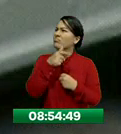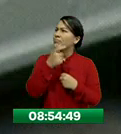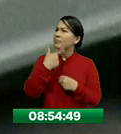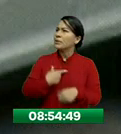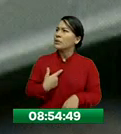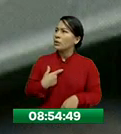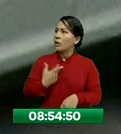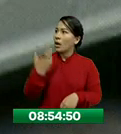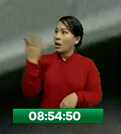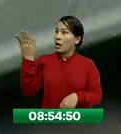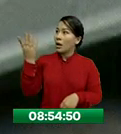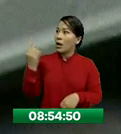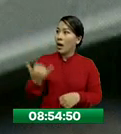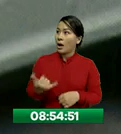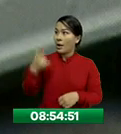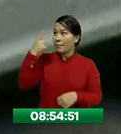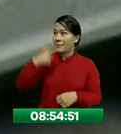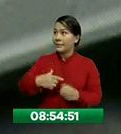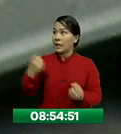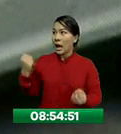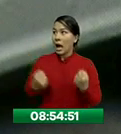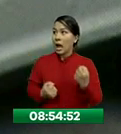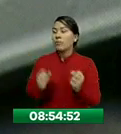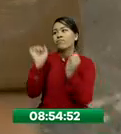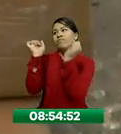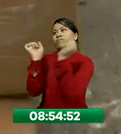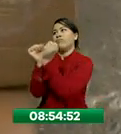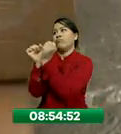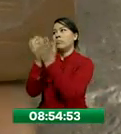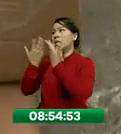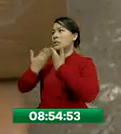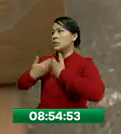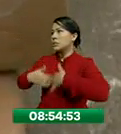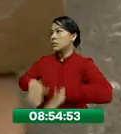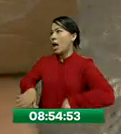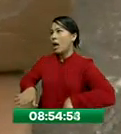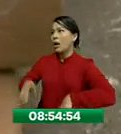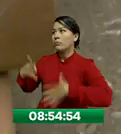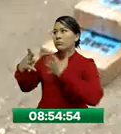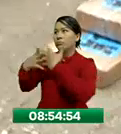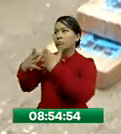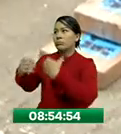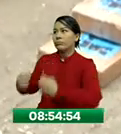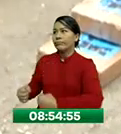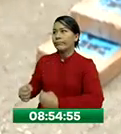El conductor del vehículo ya se encuentra detenido y tras la audiencia de formulación de cargos